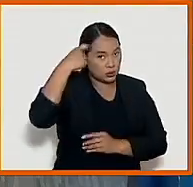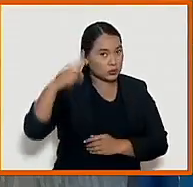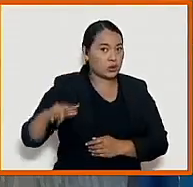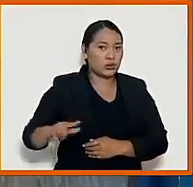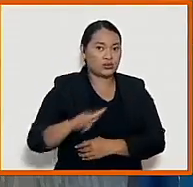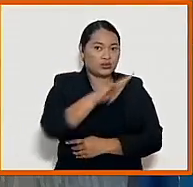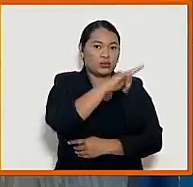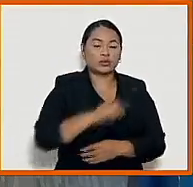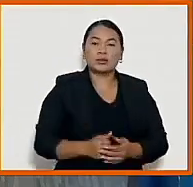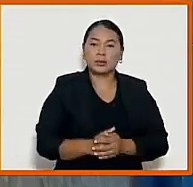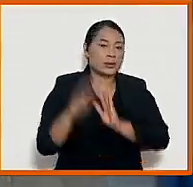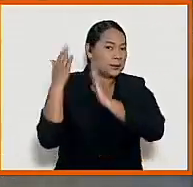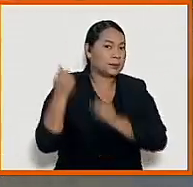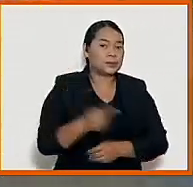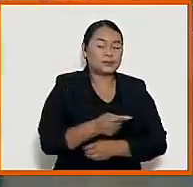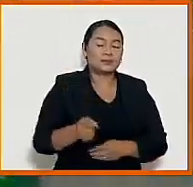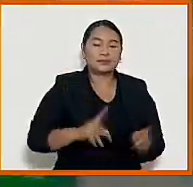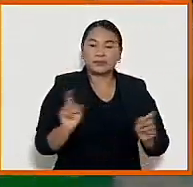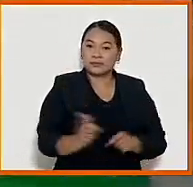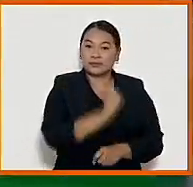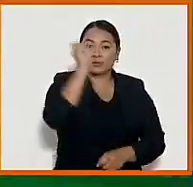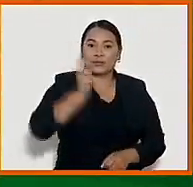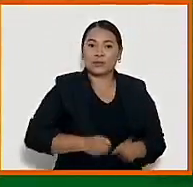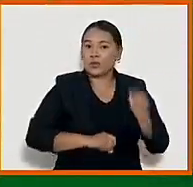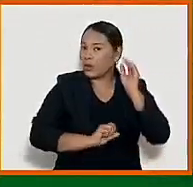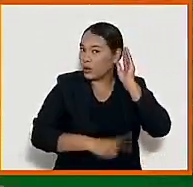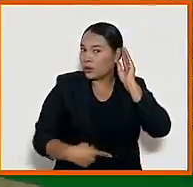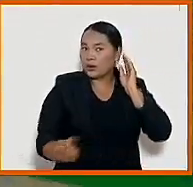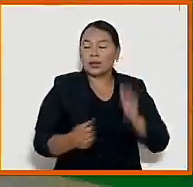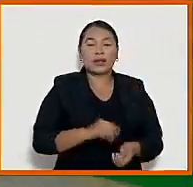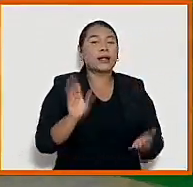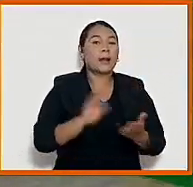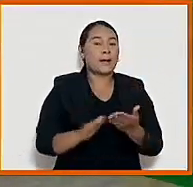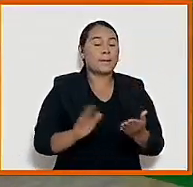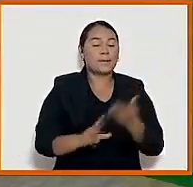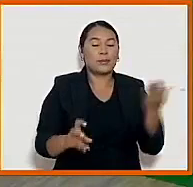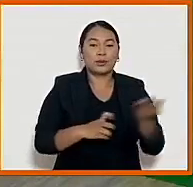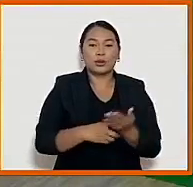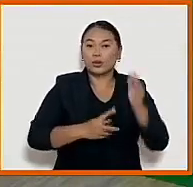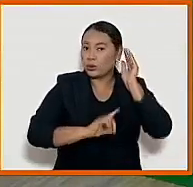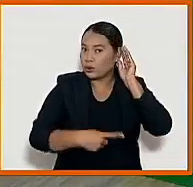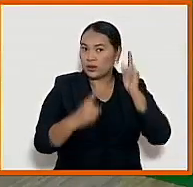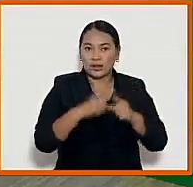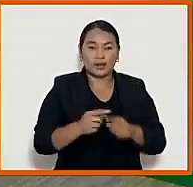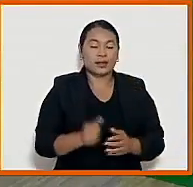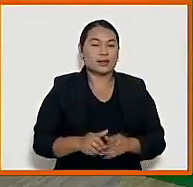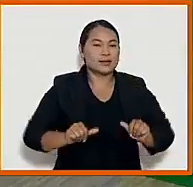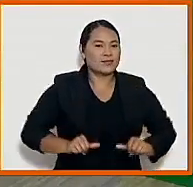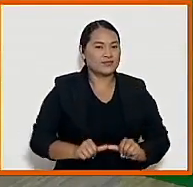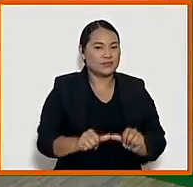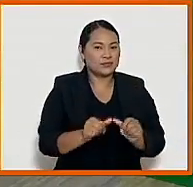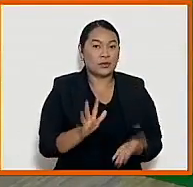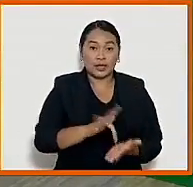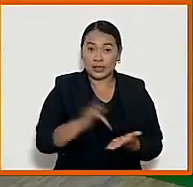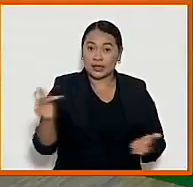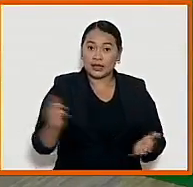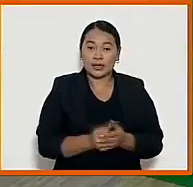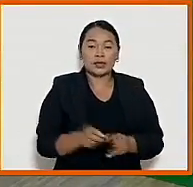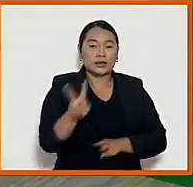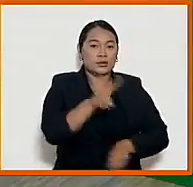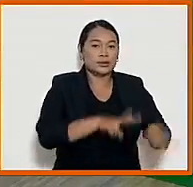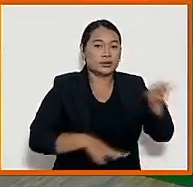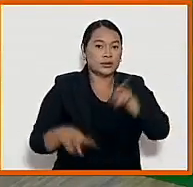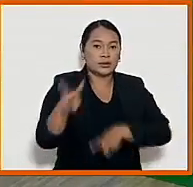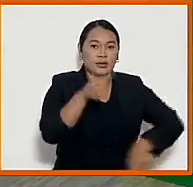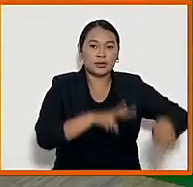avión. Esperamos que seas parte de nuestros ganadores y que hayas realizado tu jugada para Multi-X. Y como siempre, es un placer agradecer la presencia de nuestra auditora y nuestro notario,